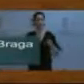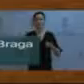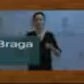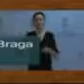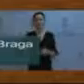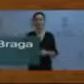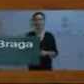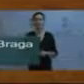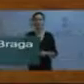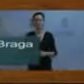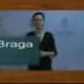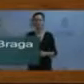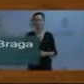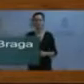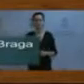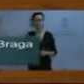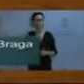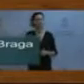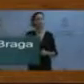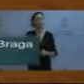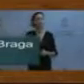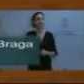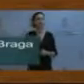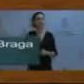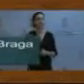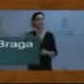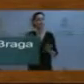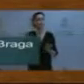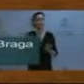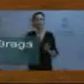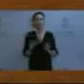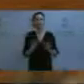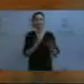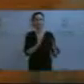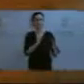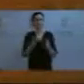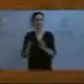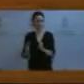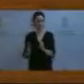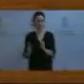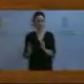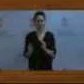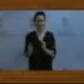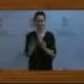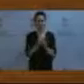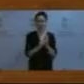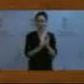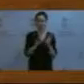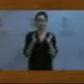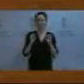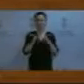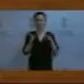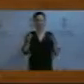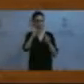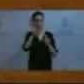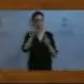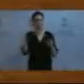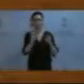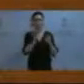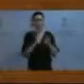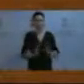que lo conocen todas sus señorías, es decir, los distintos órganos que integran organismos, entes, fundaciones,